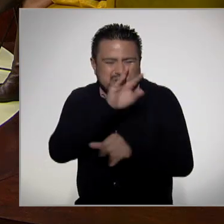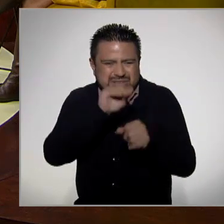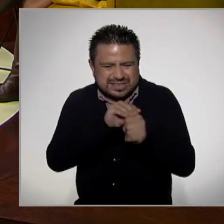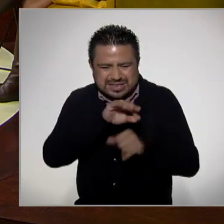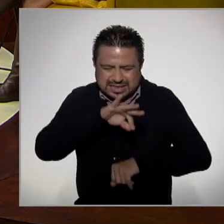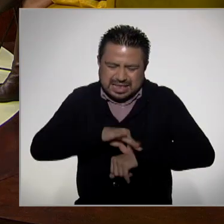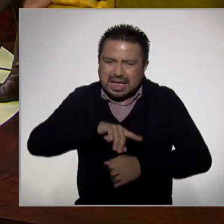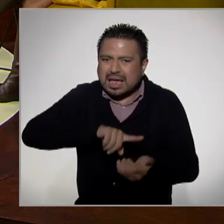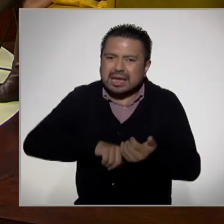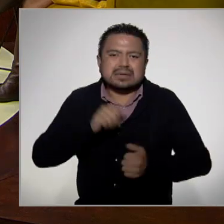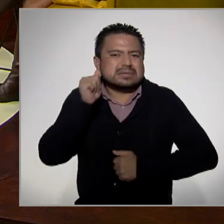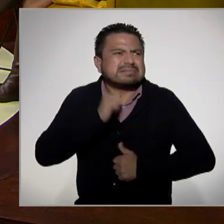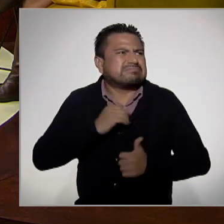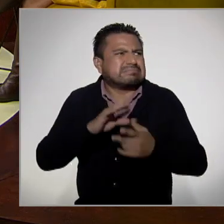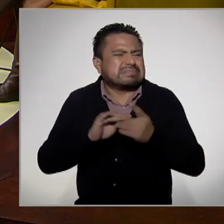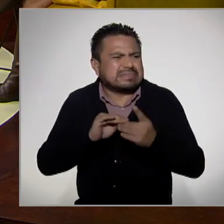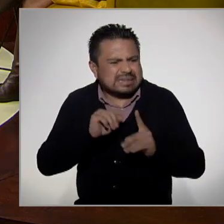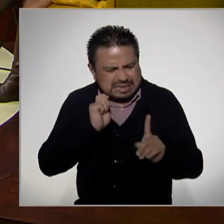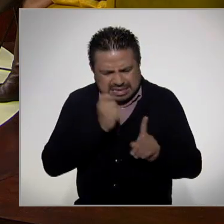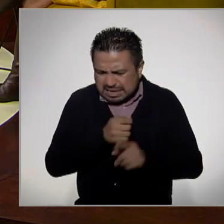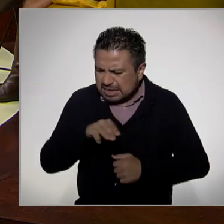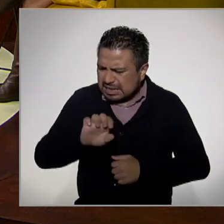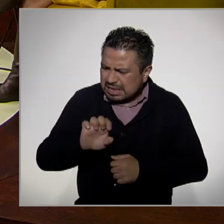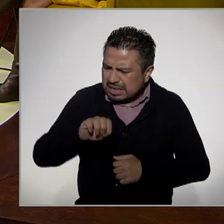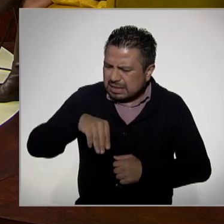médicos que vemos yo siempre digo lo